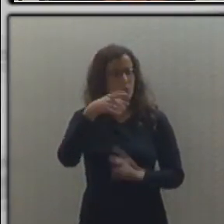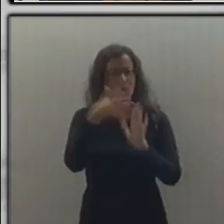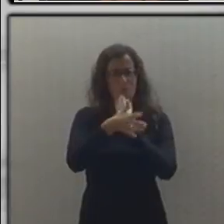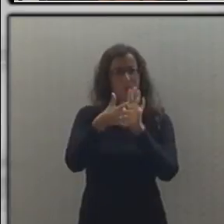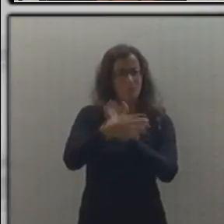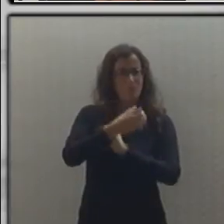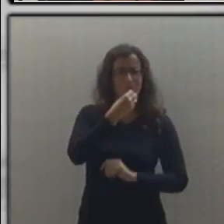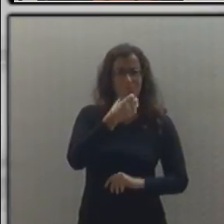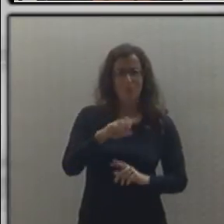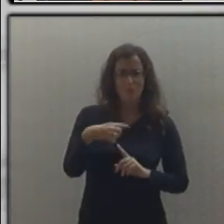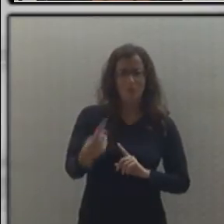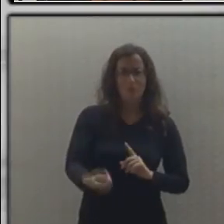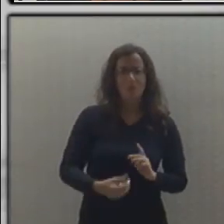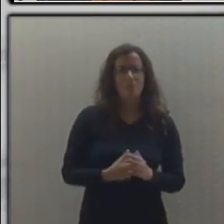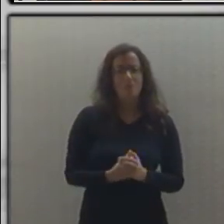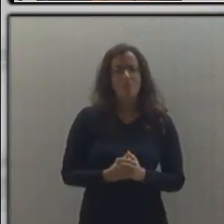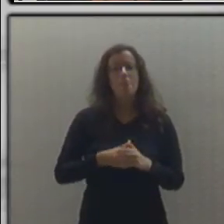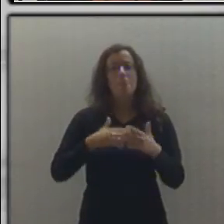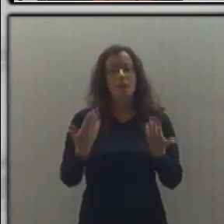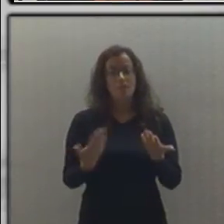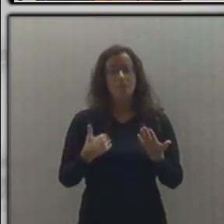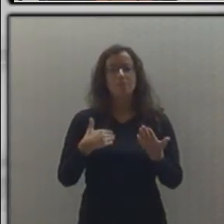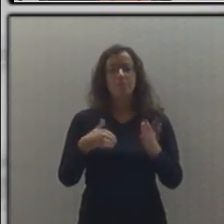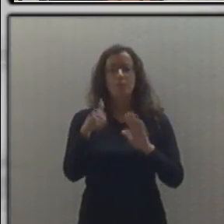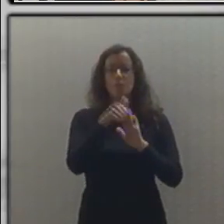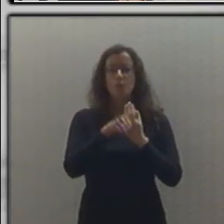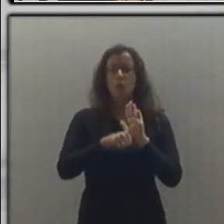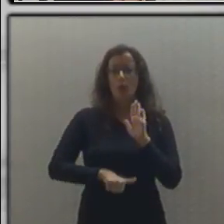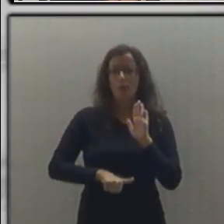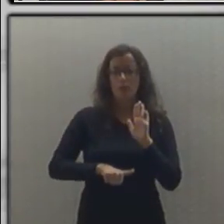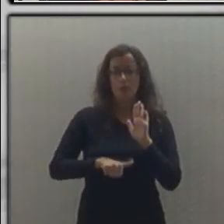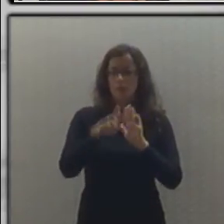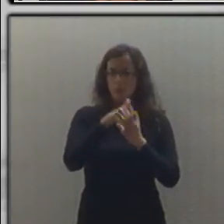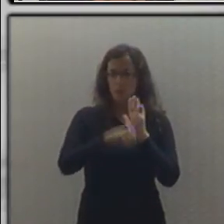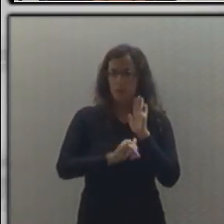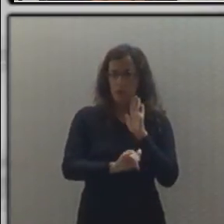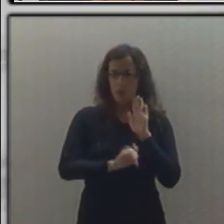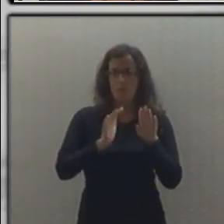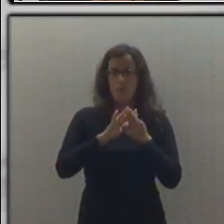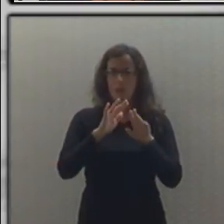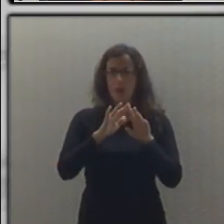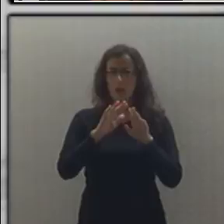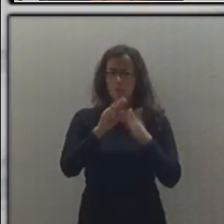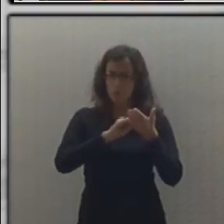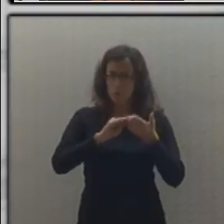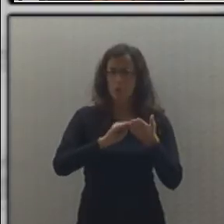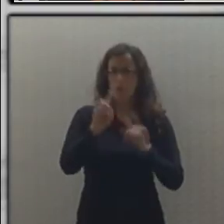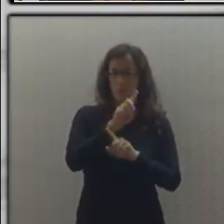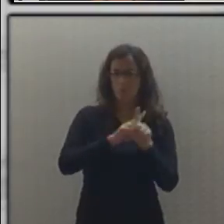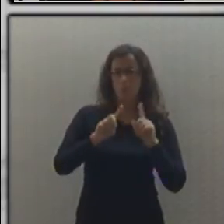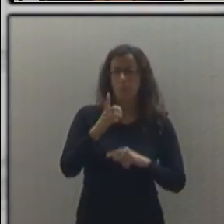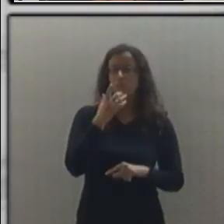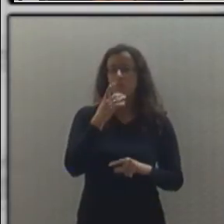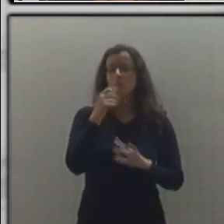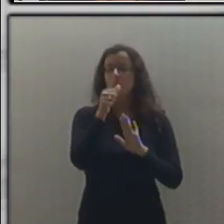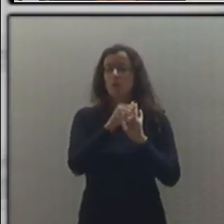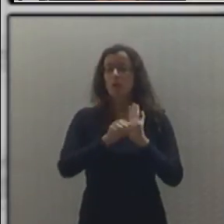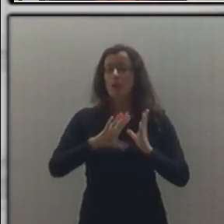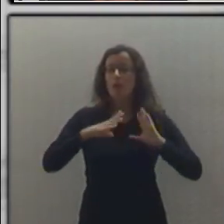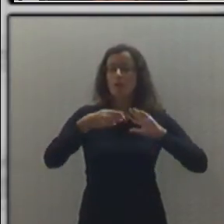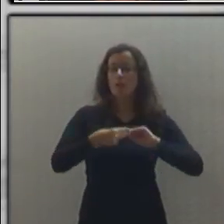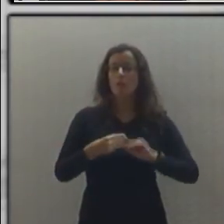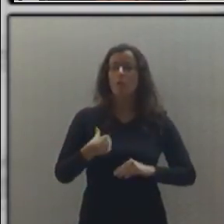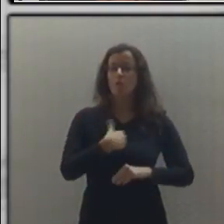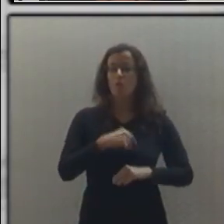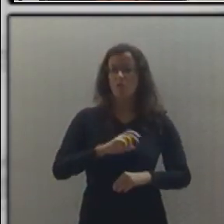bien. Después que existen programas a gran escala para dar respuesta a esta problemática, como son los programas de adaptación